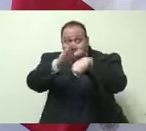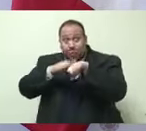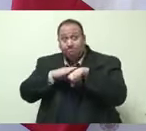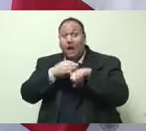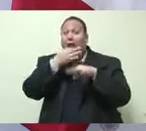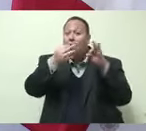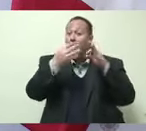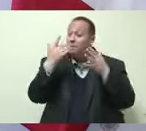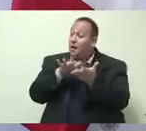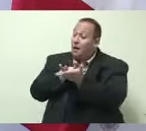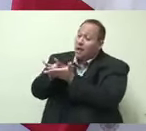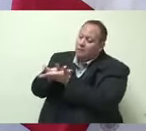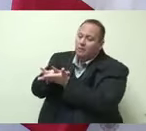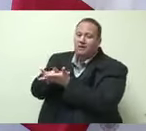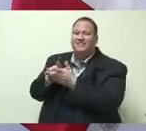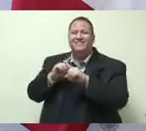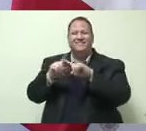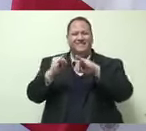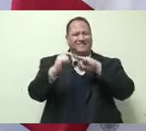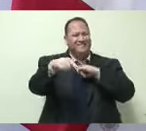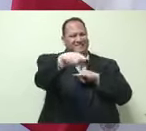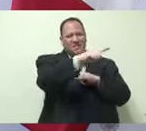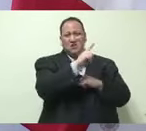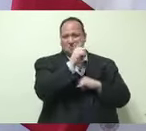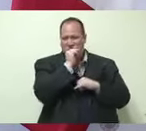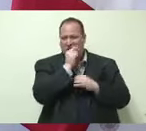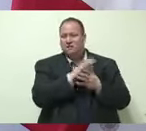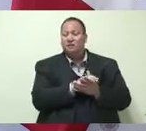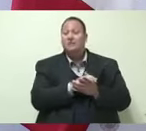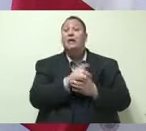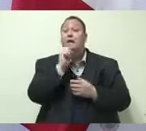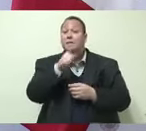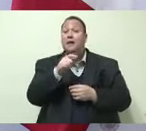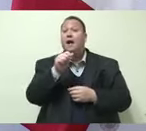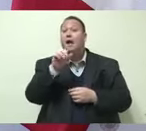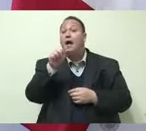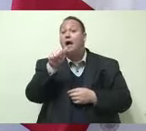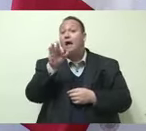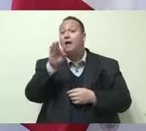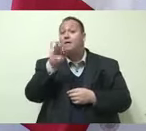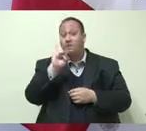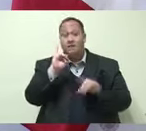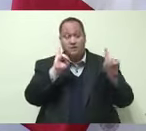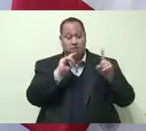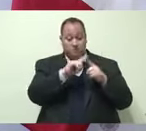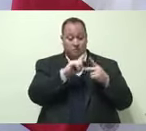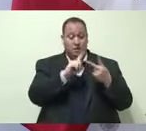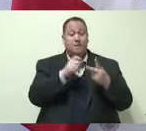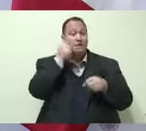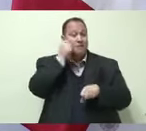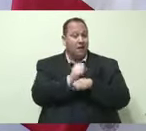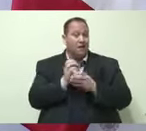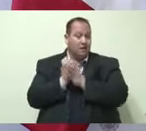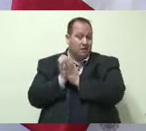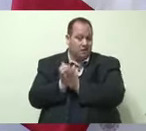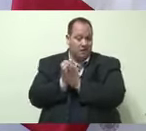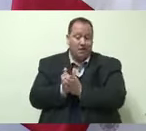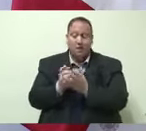apoyo a diversas instituciones, incluyendo la Agencia Estatal de Investigación, la Secretaría de Marina, la